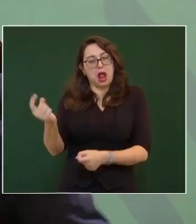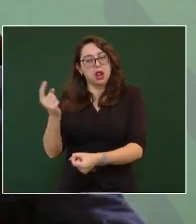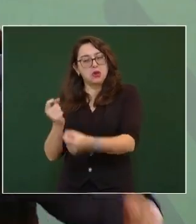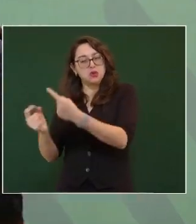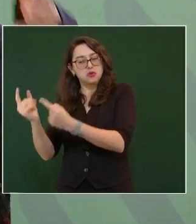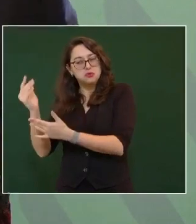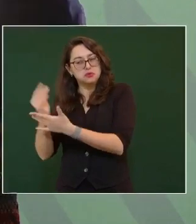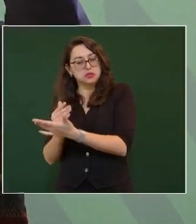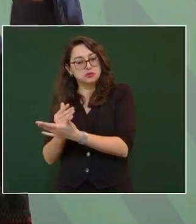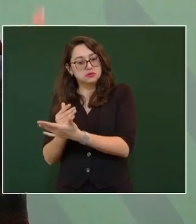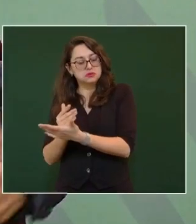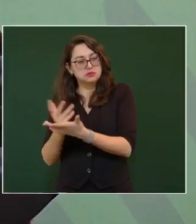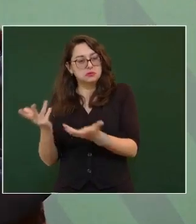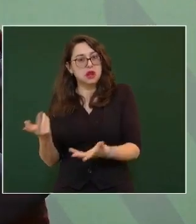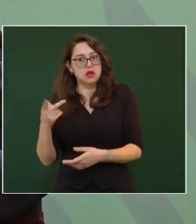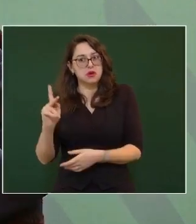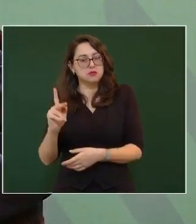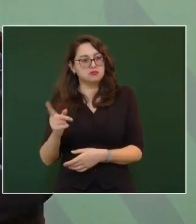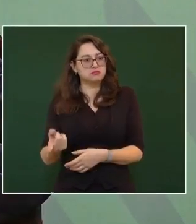una multitud